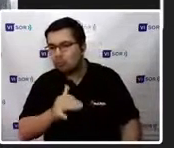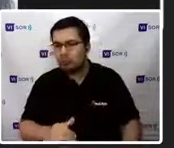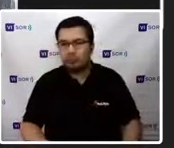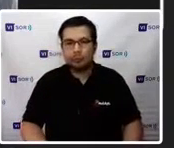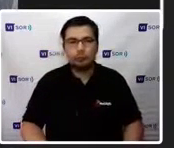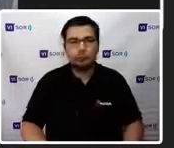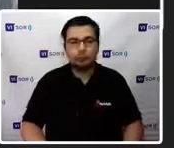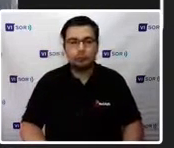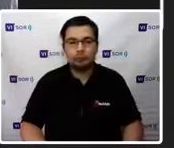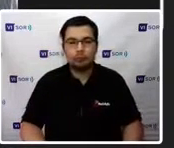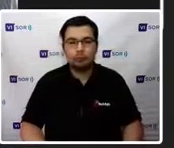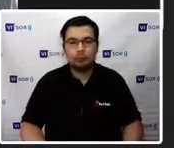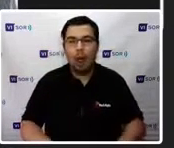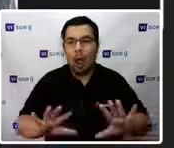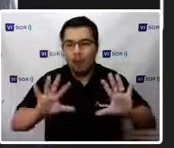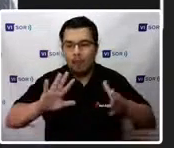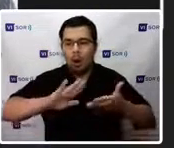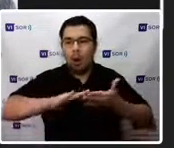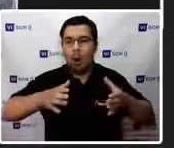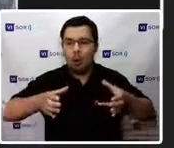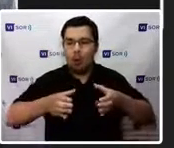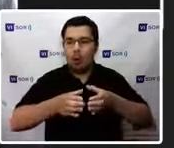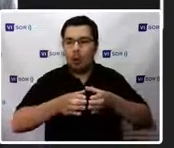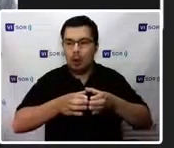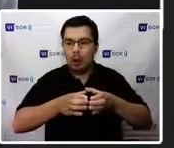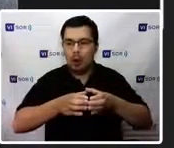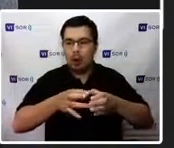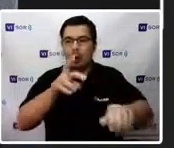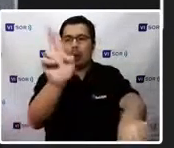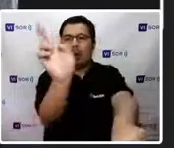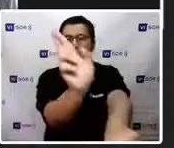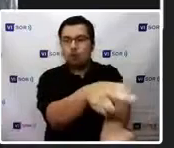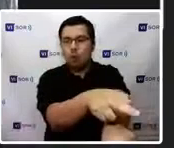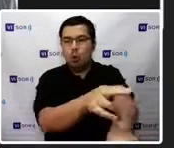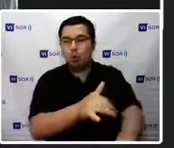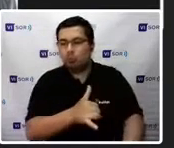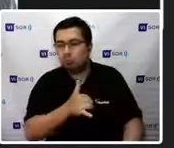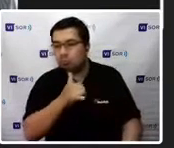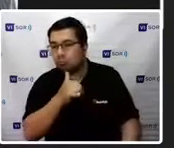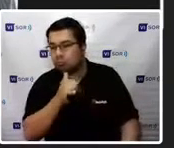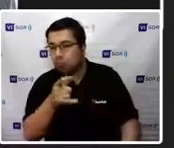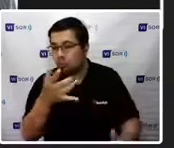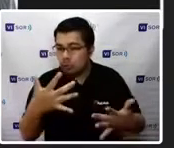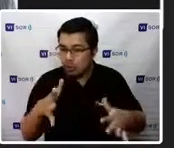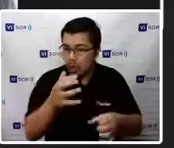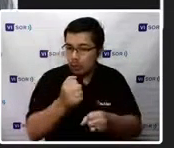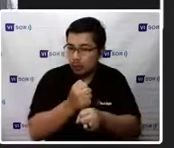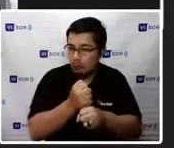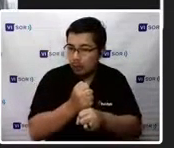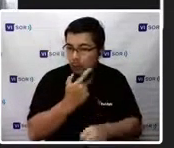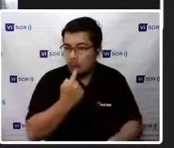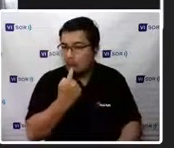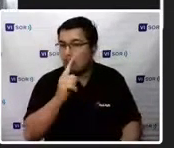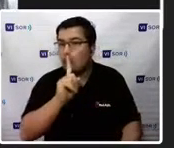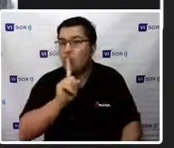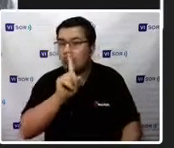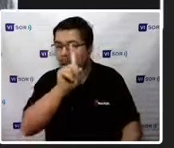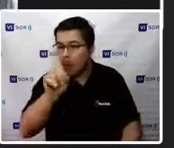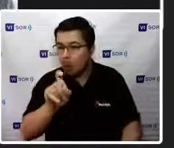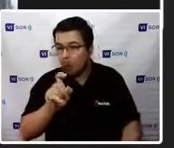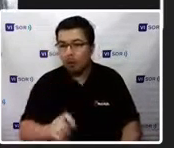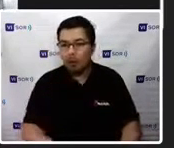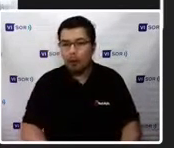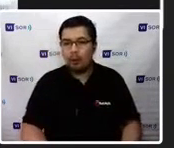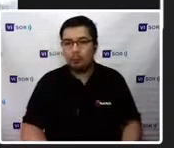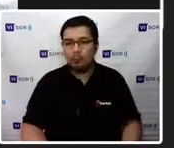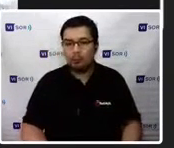tal vez en comunidades en el sur. Sí, bueno, El ecoturismo creo que es